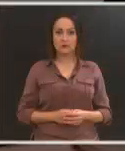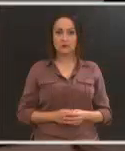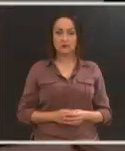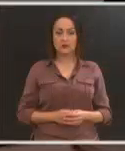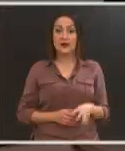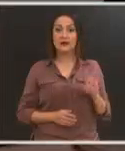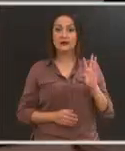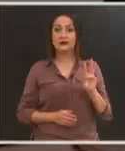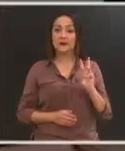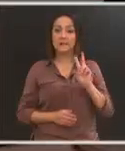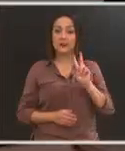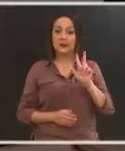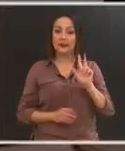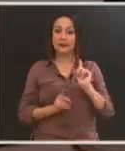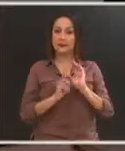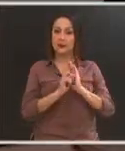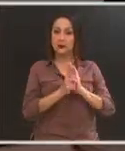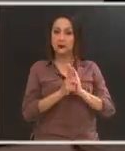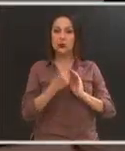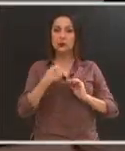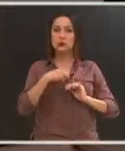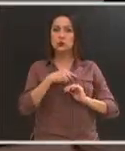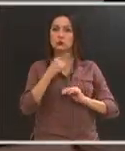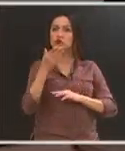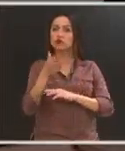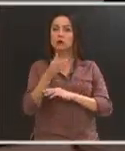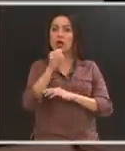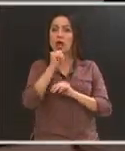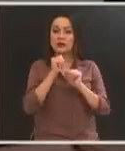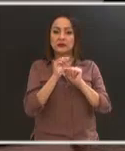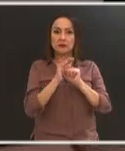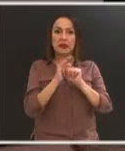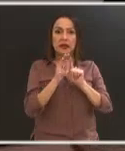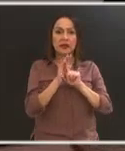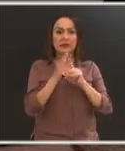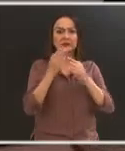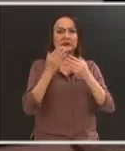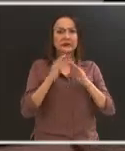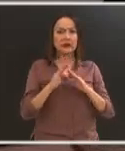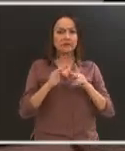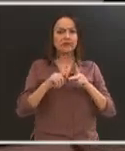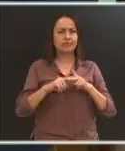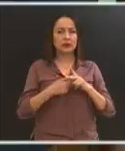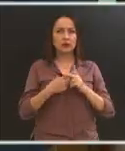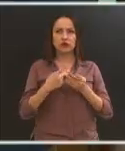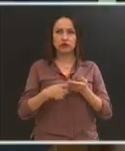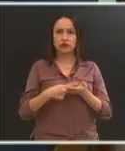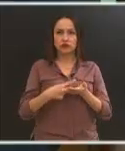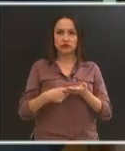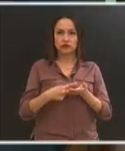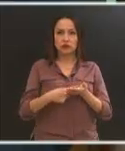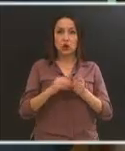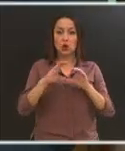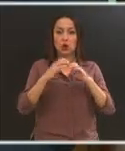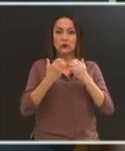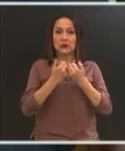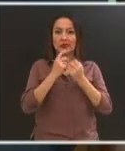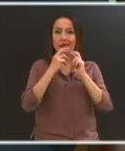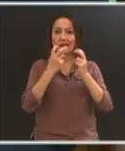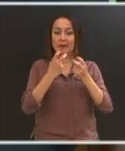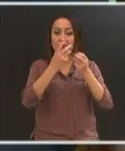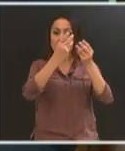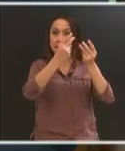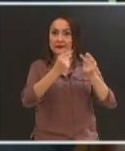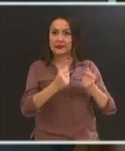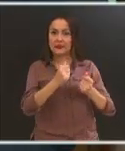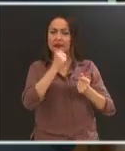Seis de la tarde con 23 minutos. Vamos a ir hasta la Asamblea Legislativa, donde ya comenzó la discusión en la Comisión de Asuntos